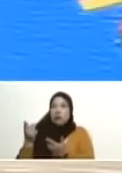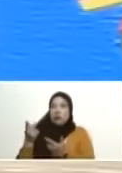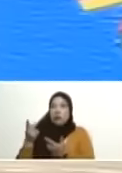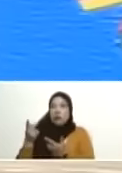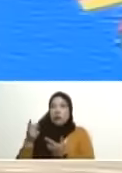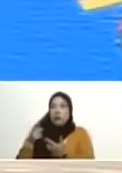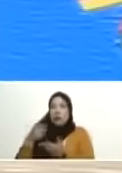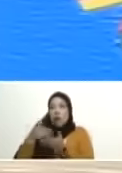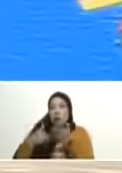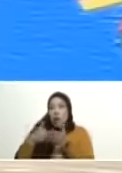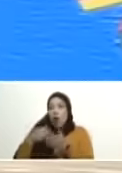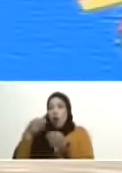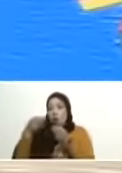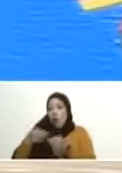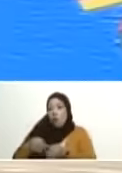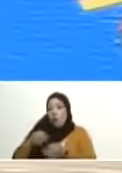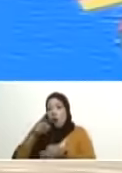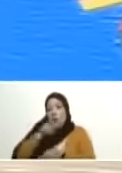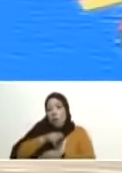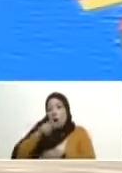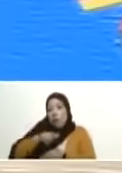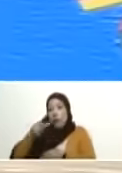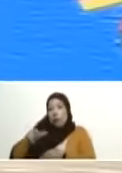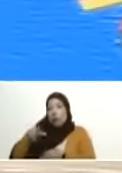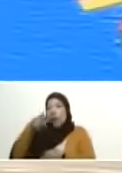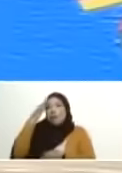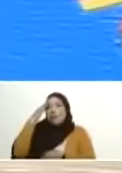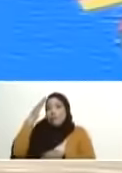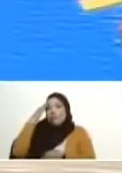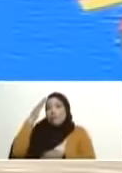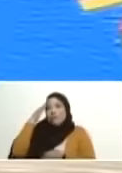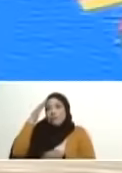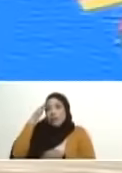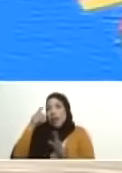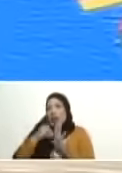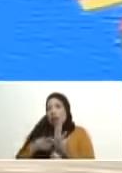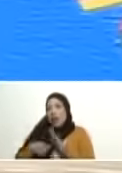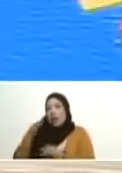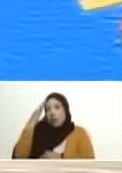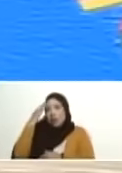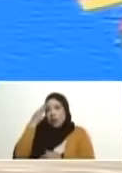tenía que ser firmada por nosotros, por el gobierno venezolano.